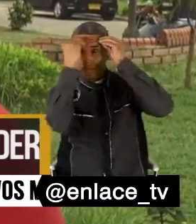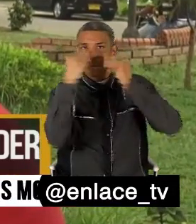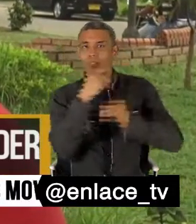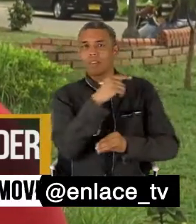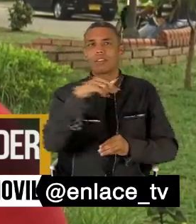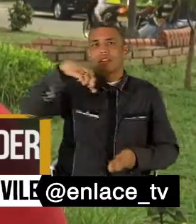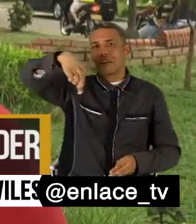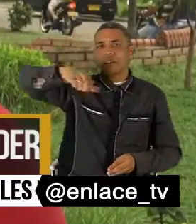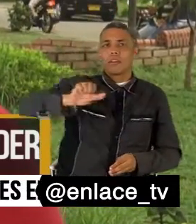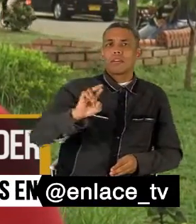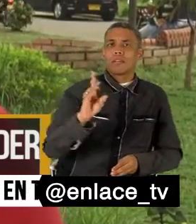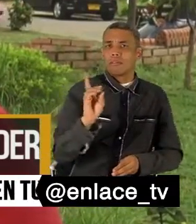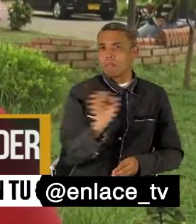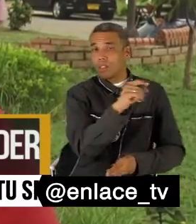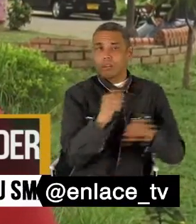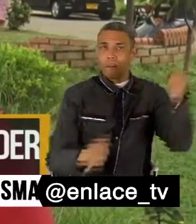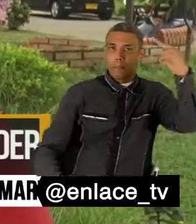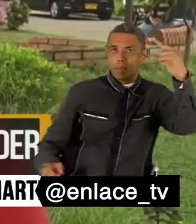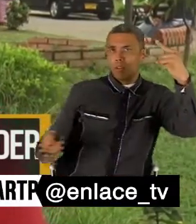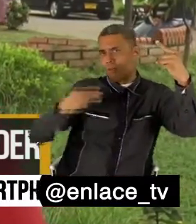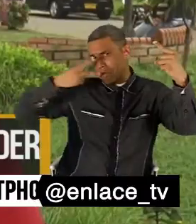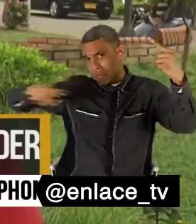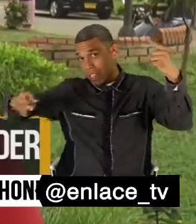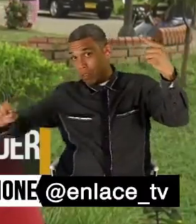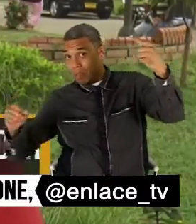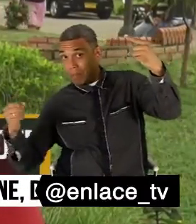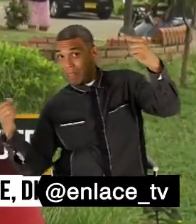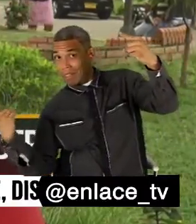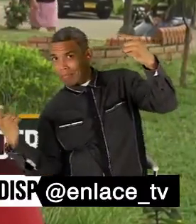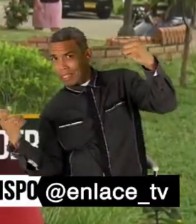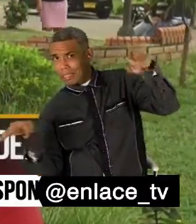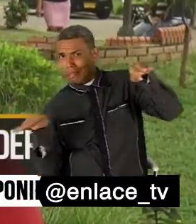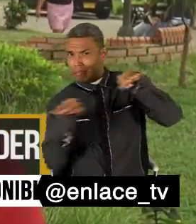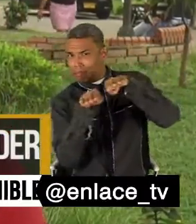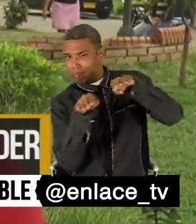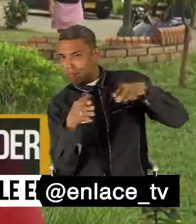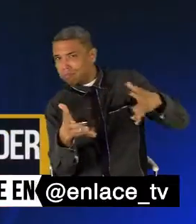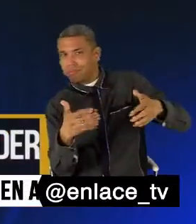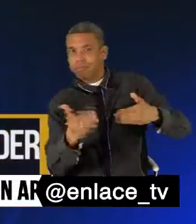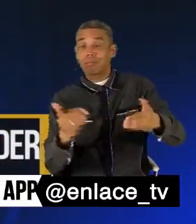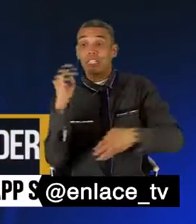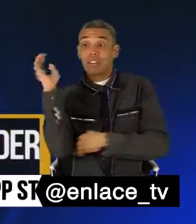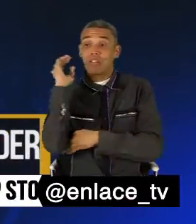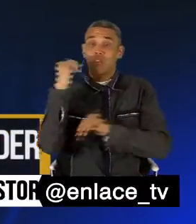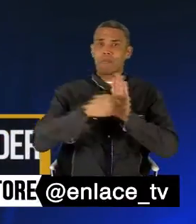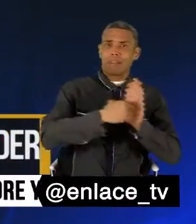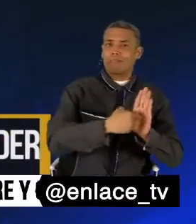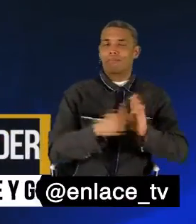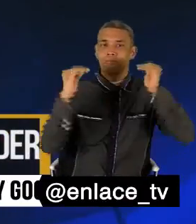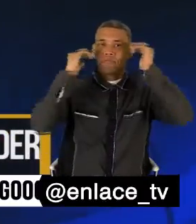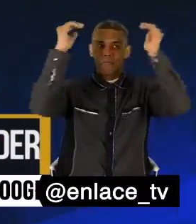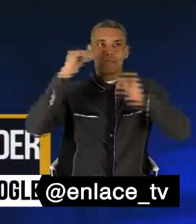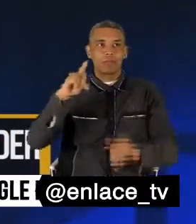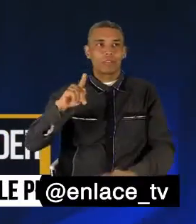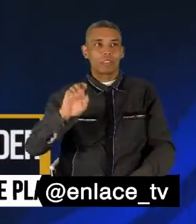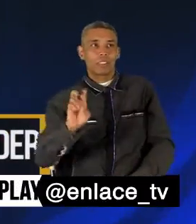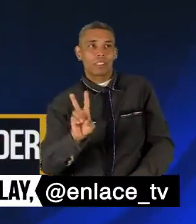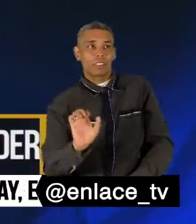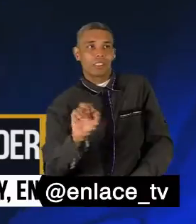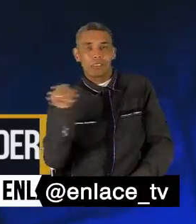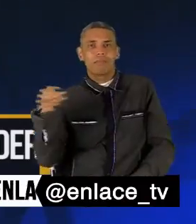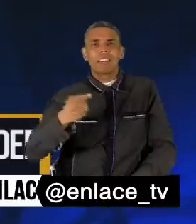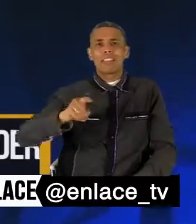en algunas categorías y mi hijo también, y ellos van haciendo un buen papel a nivel Colombia. Kevin Andrés Cardona, de 16 años de edad,